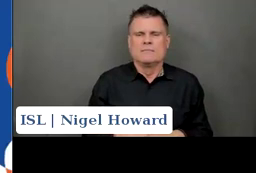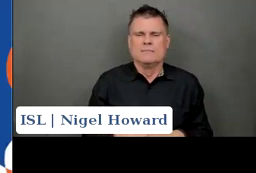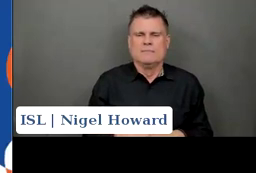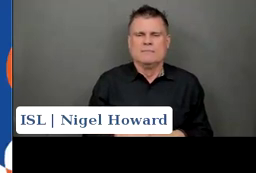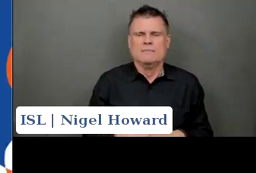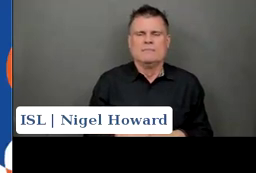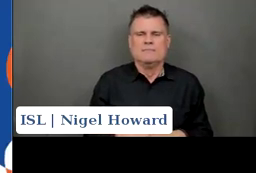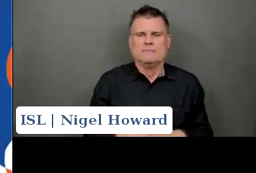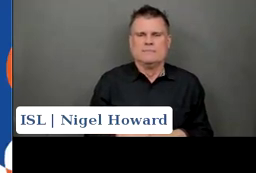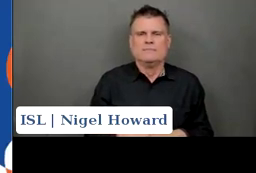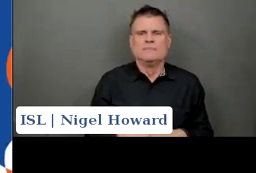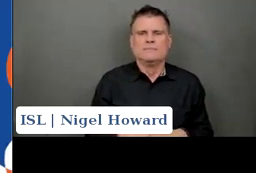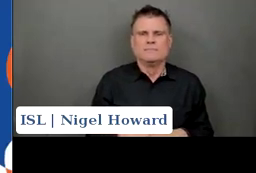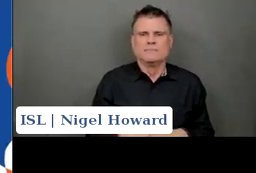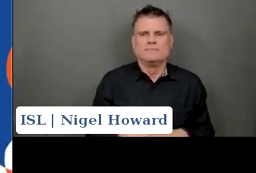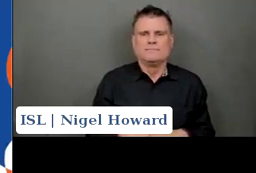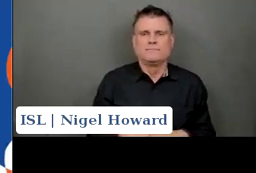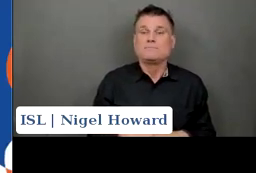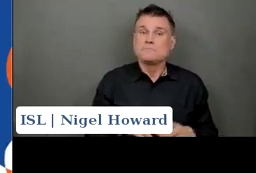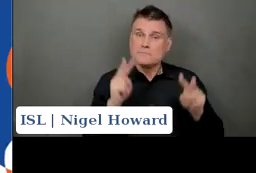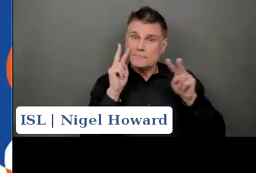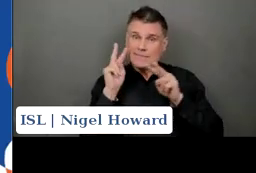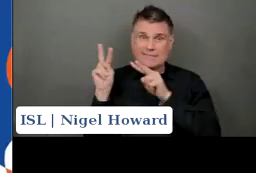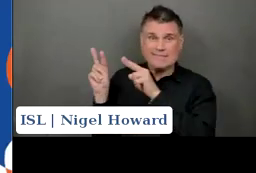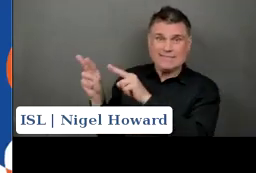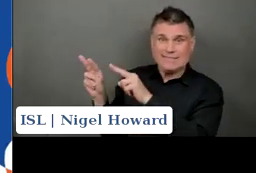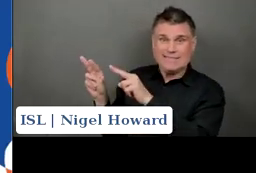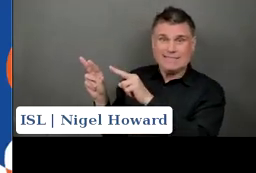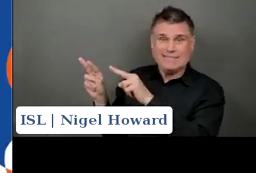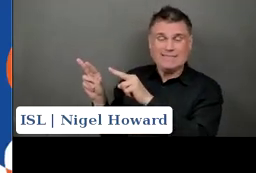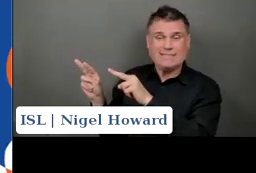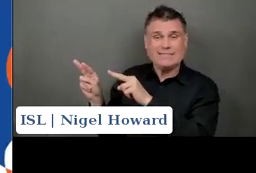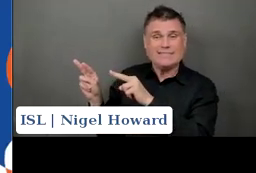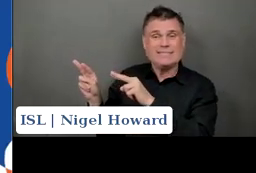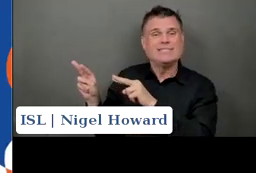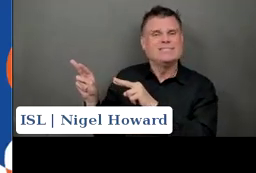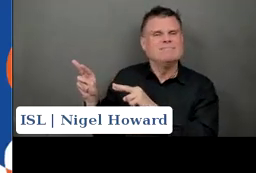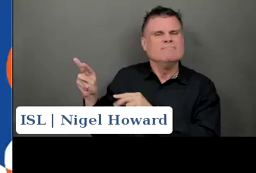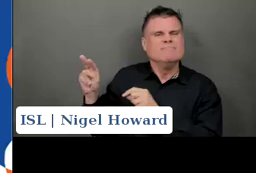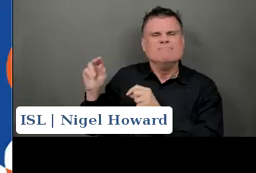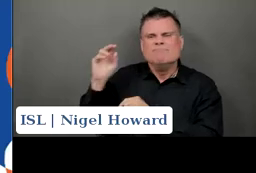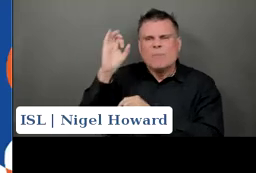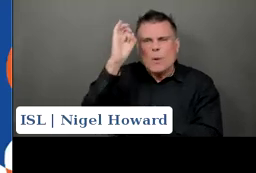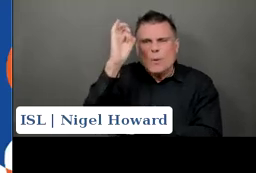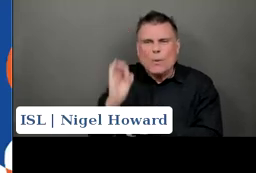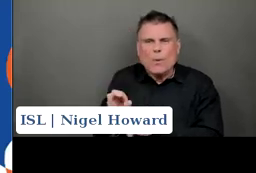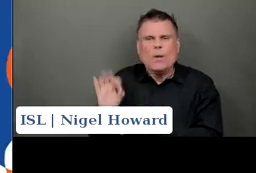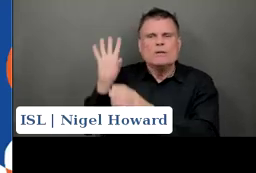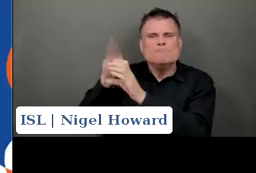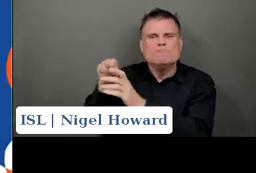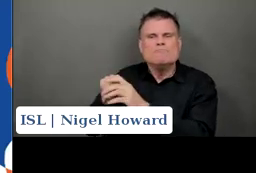los organismos, Ministerio de Desarrollo Social, el liderazgo, y luego tenemos Economía y Finanzas, Educación y Cultura, Salud